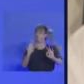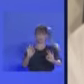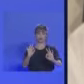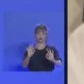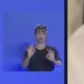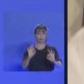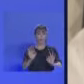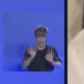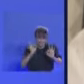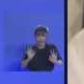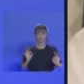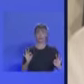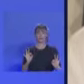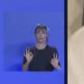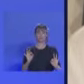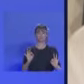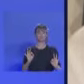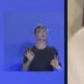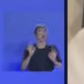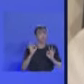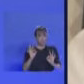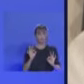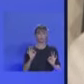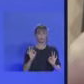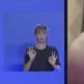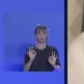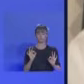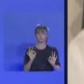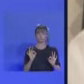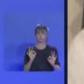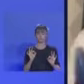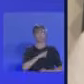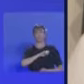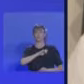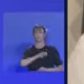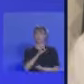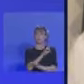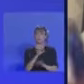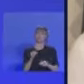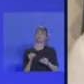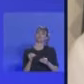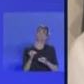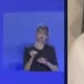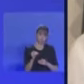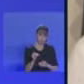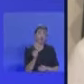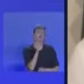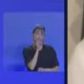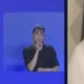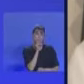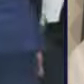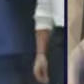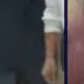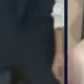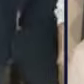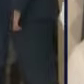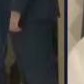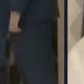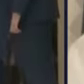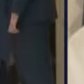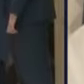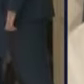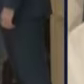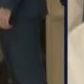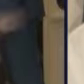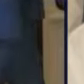libres, os van a forzar, quien trabaja en medios digitales, yo qué sé, Vox Populi, os van a intentar romper la línea editorial, que tenga